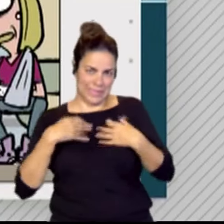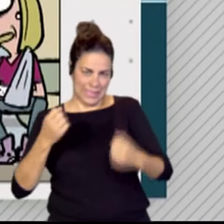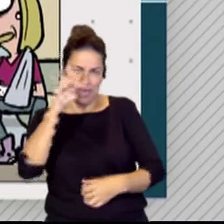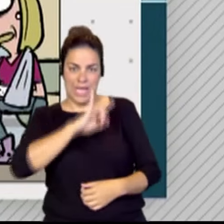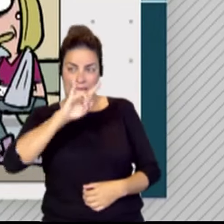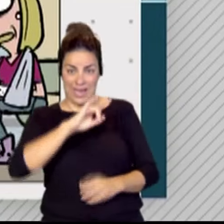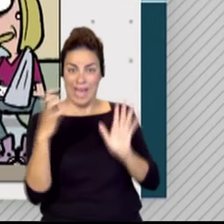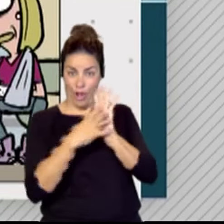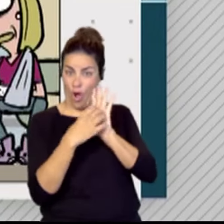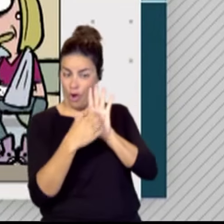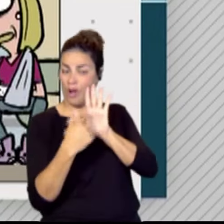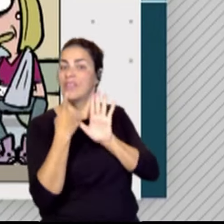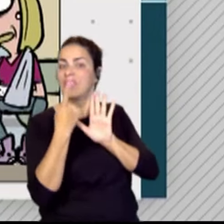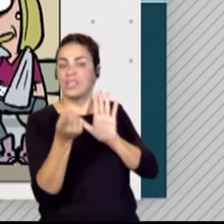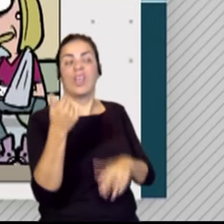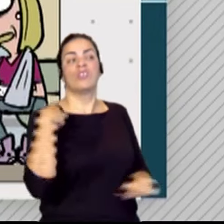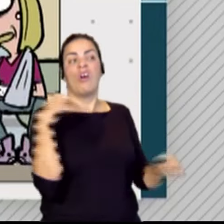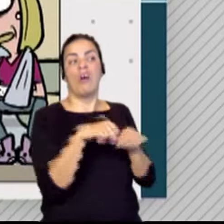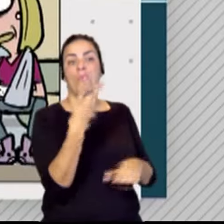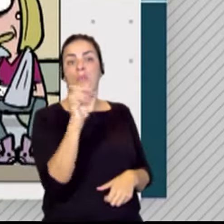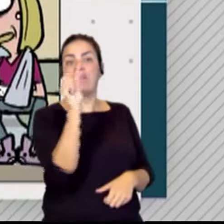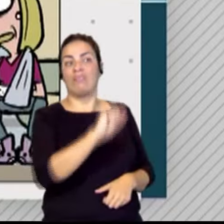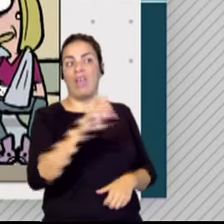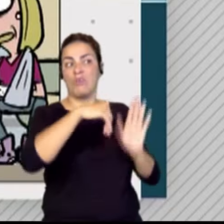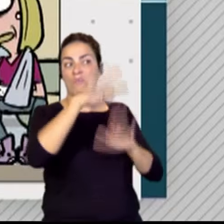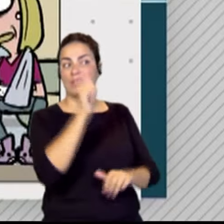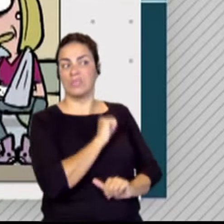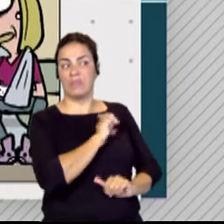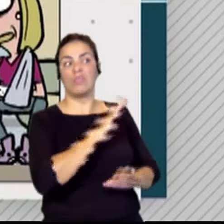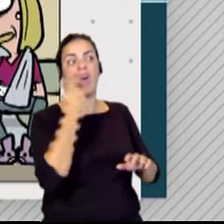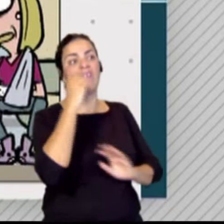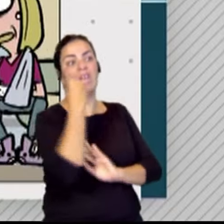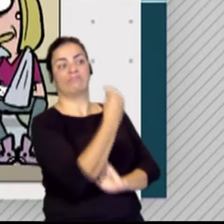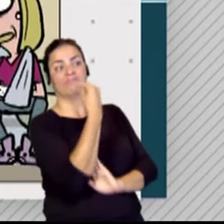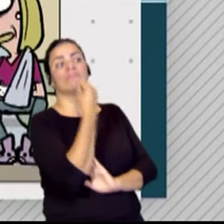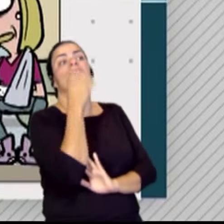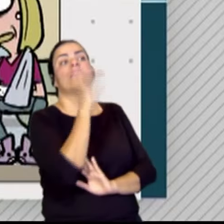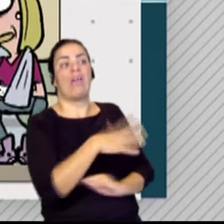yo más de 20 años para que algún político me cure